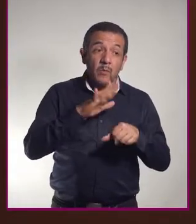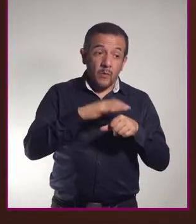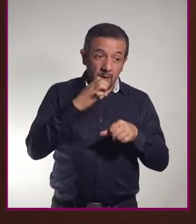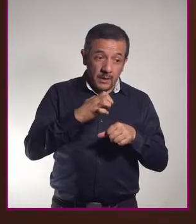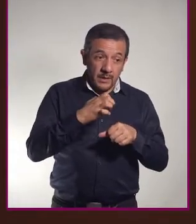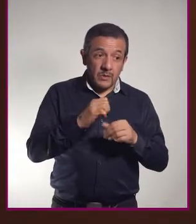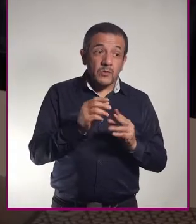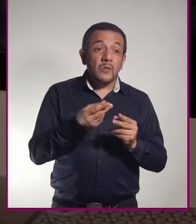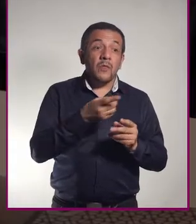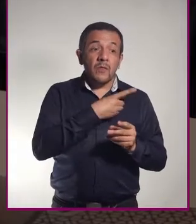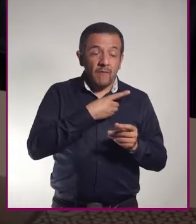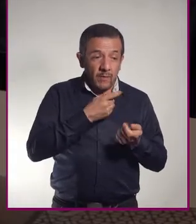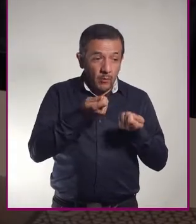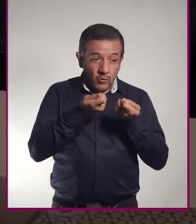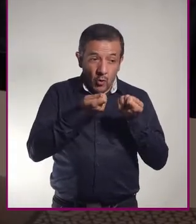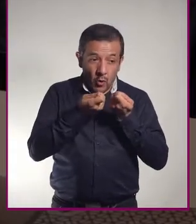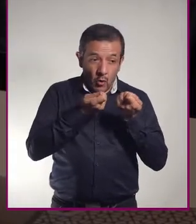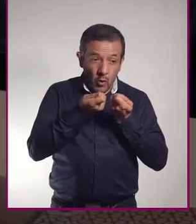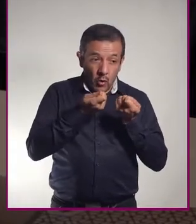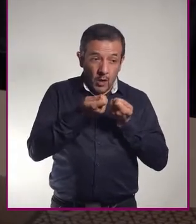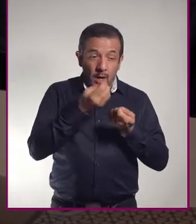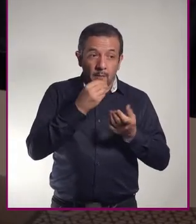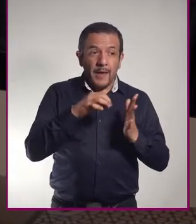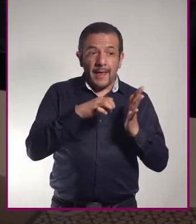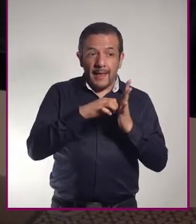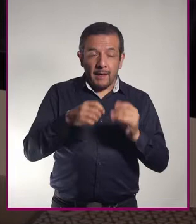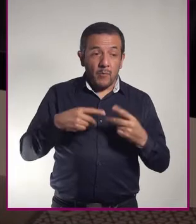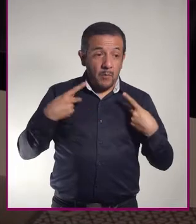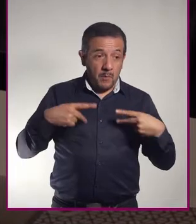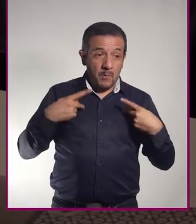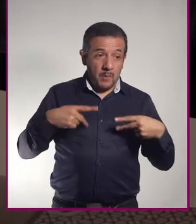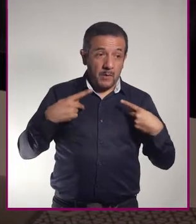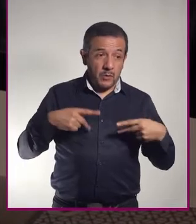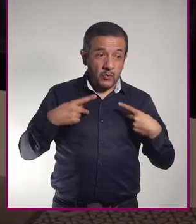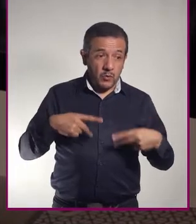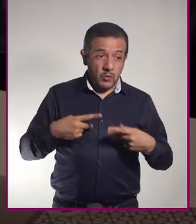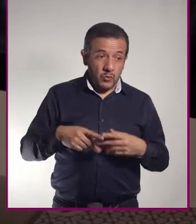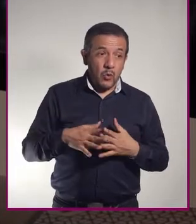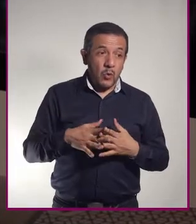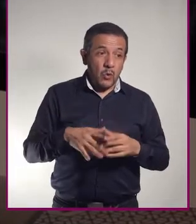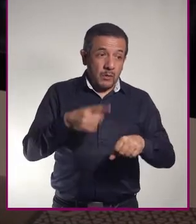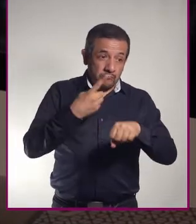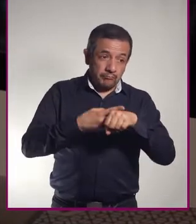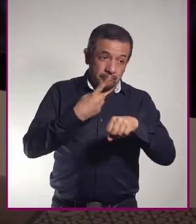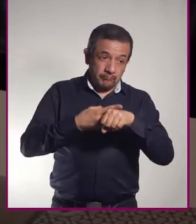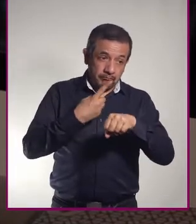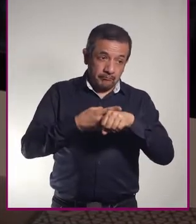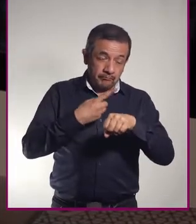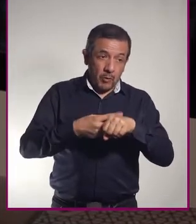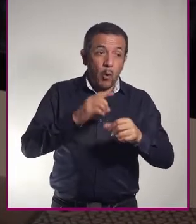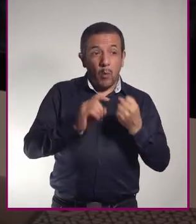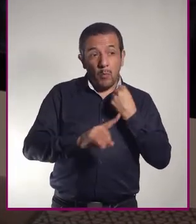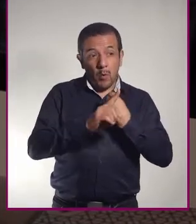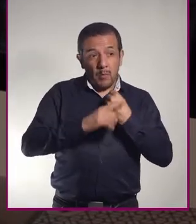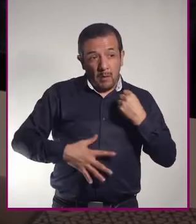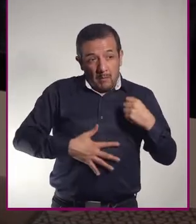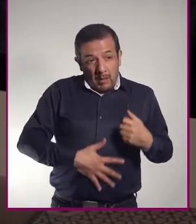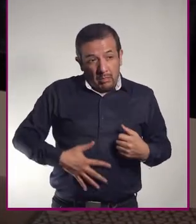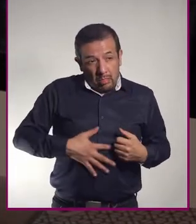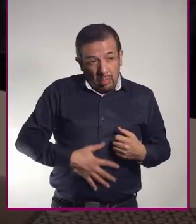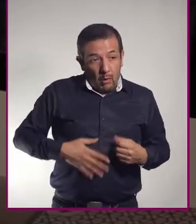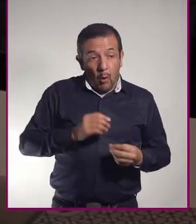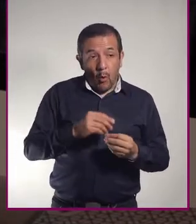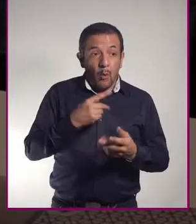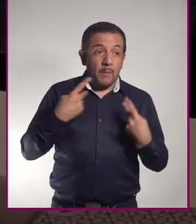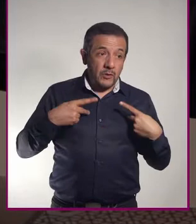consumo tiene que ser moderado, en especial las personas que viven con alguna enfermedad metabólica o que tienen un